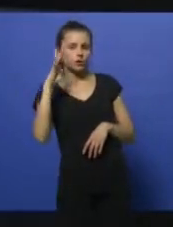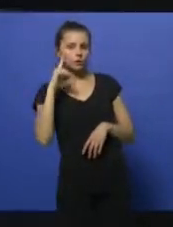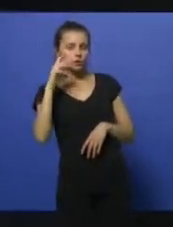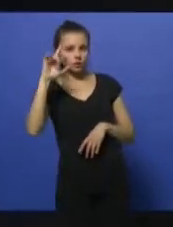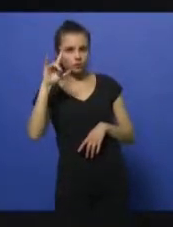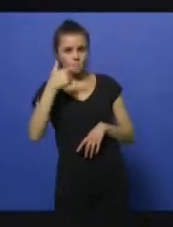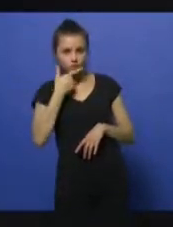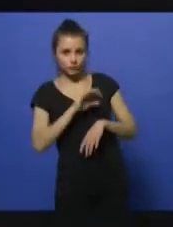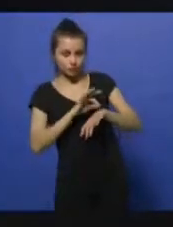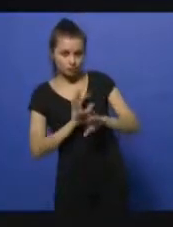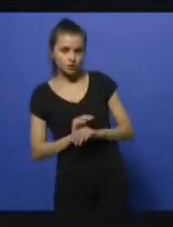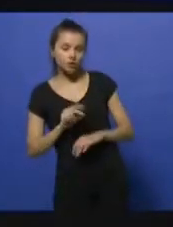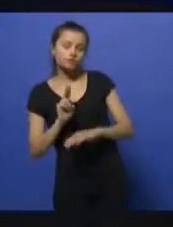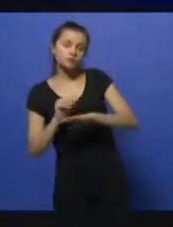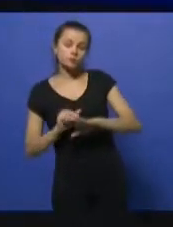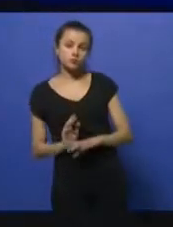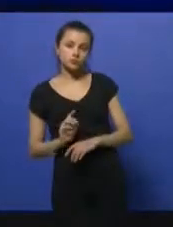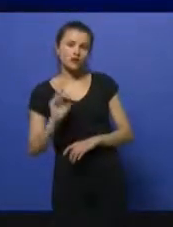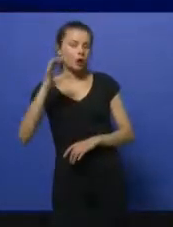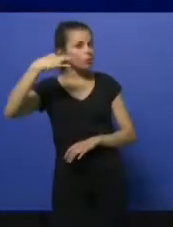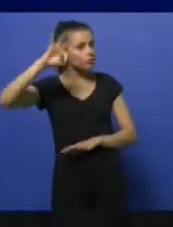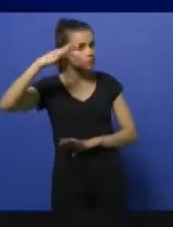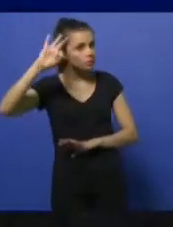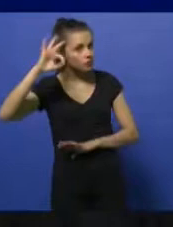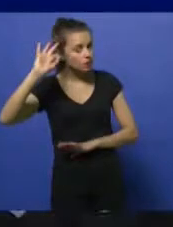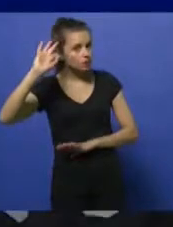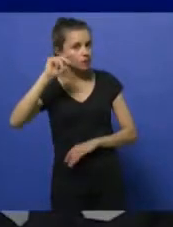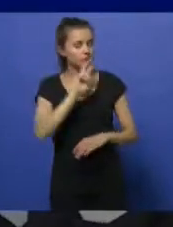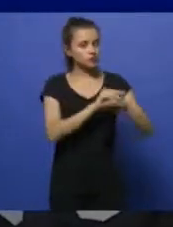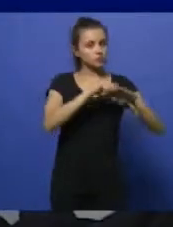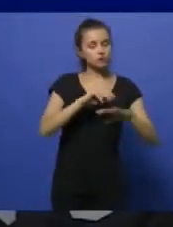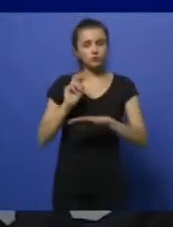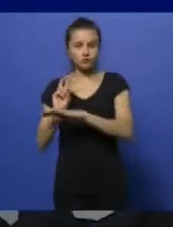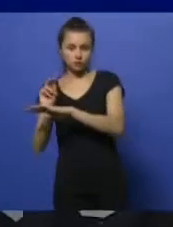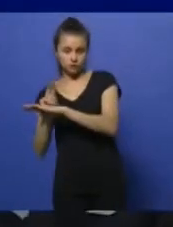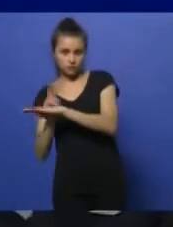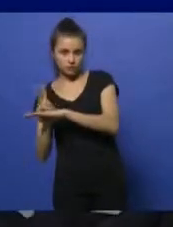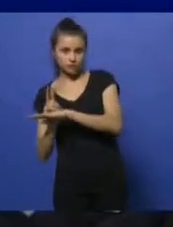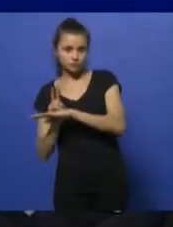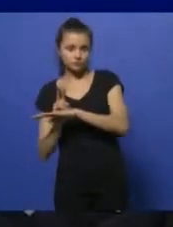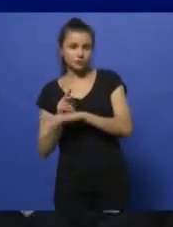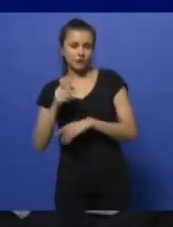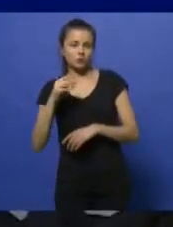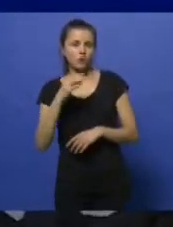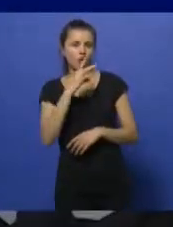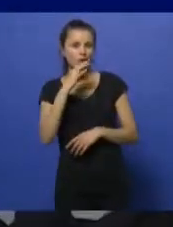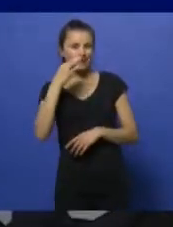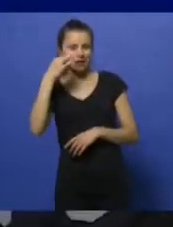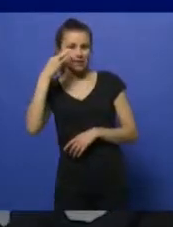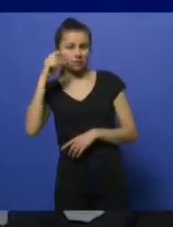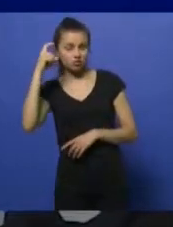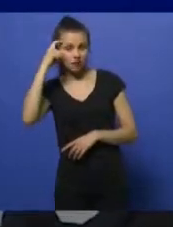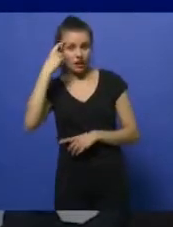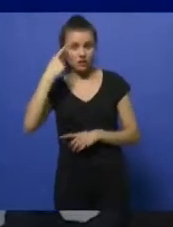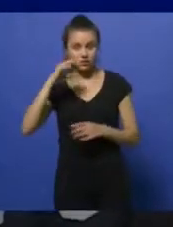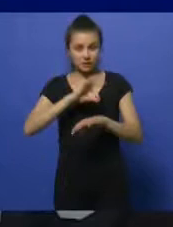en Villa María es la única, en Villa María Villanueva. Es uno de los síndromes de los 10 más raros del mundo.